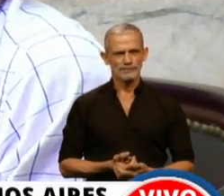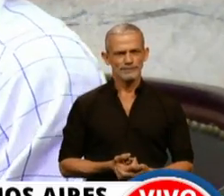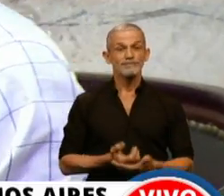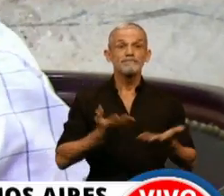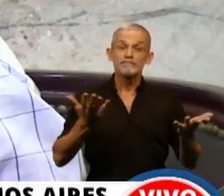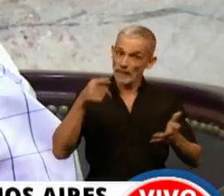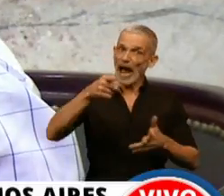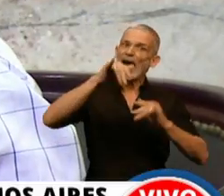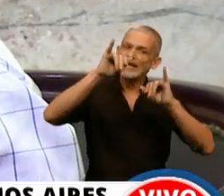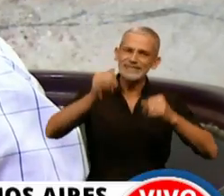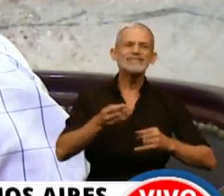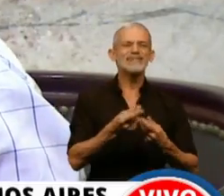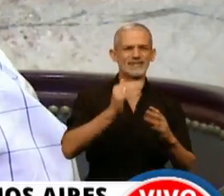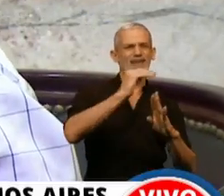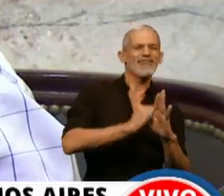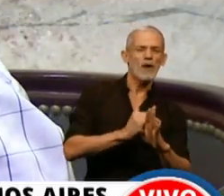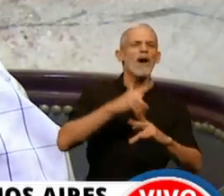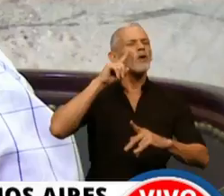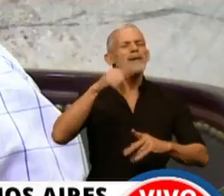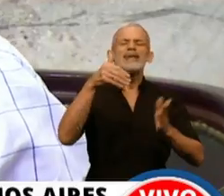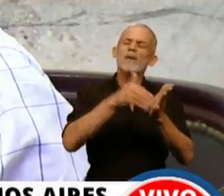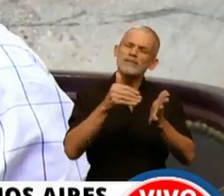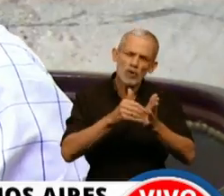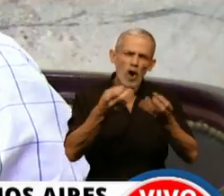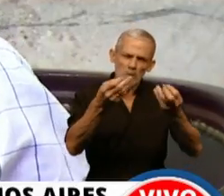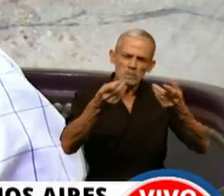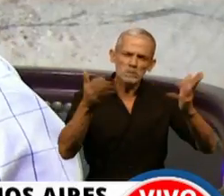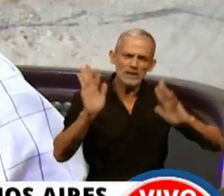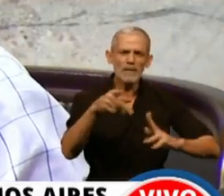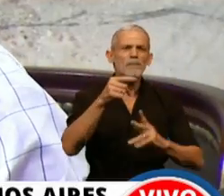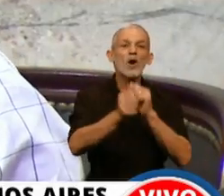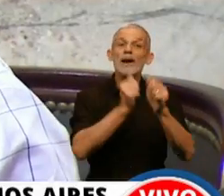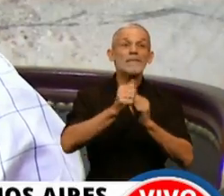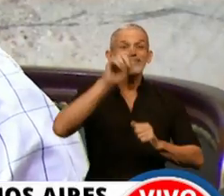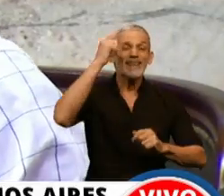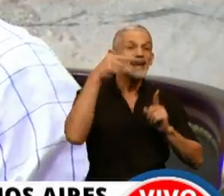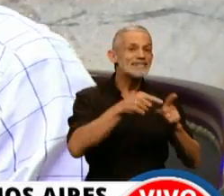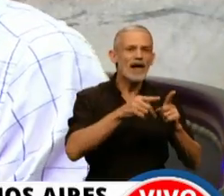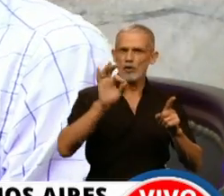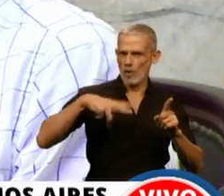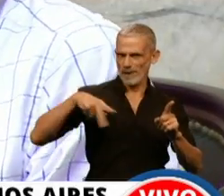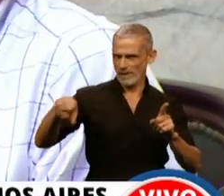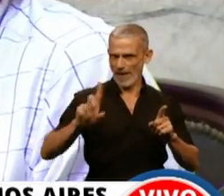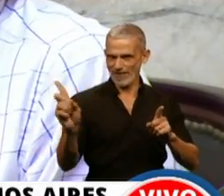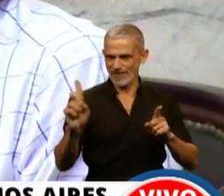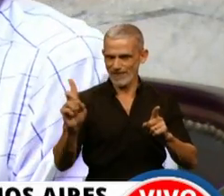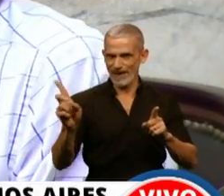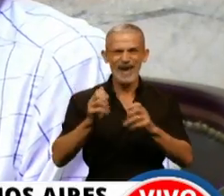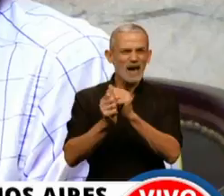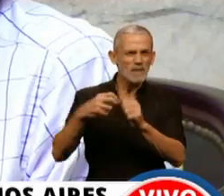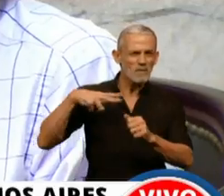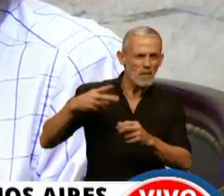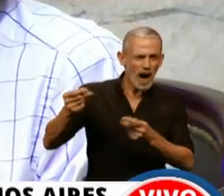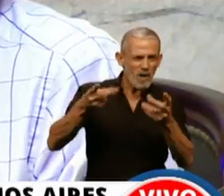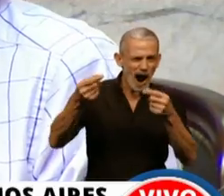y ahí sí subsidiar con miles de millones pero a una empresa estatal no la empresa